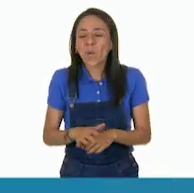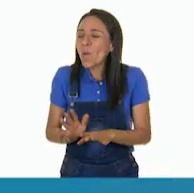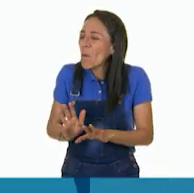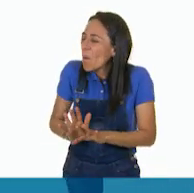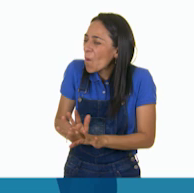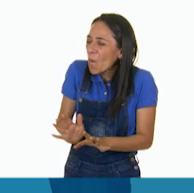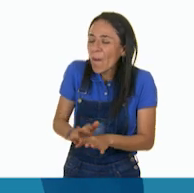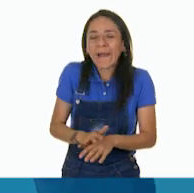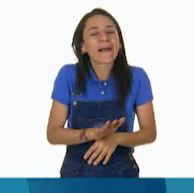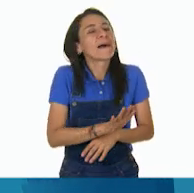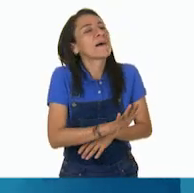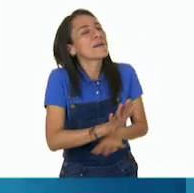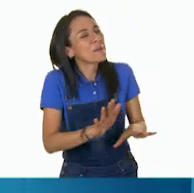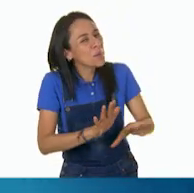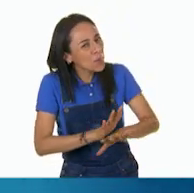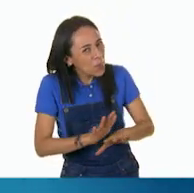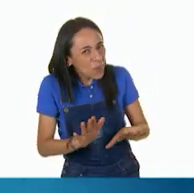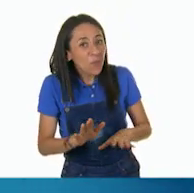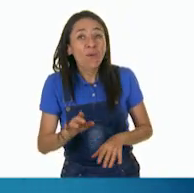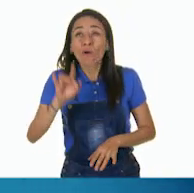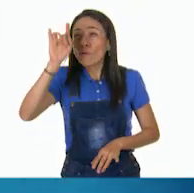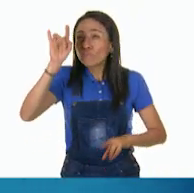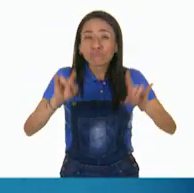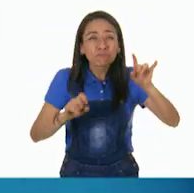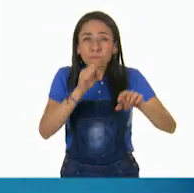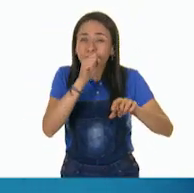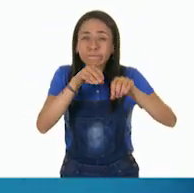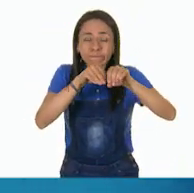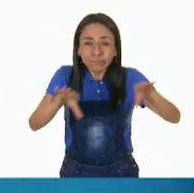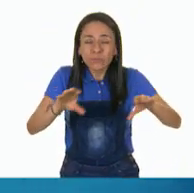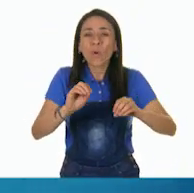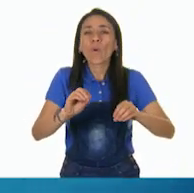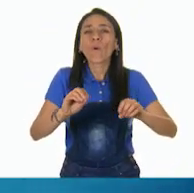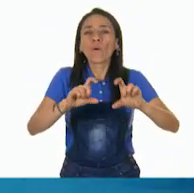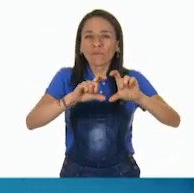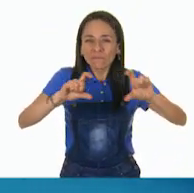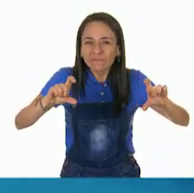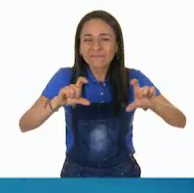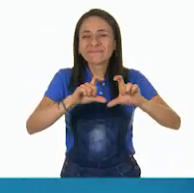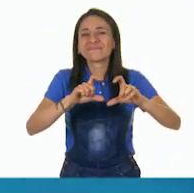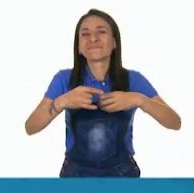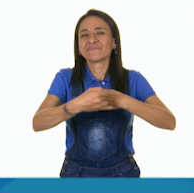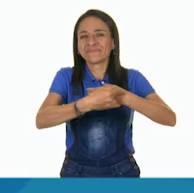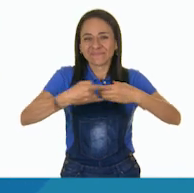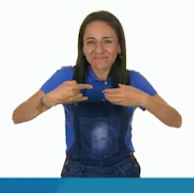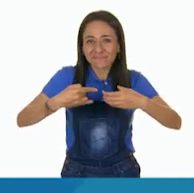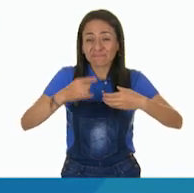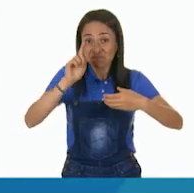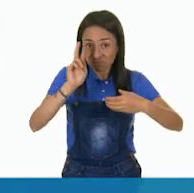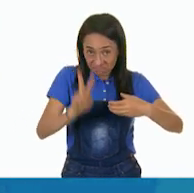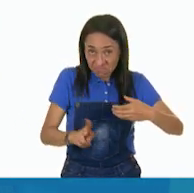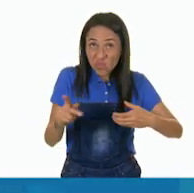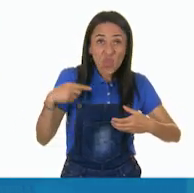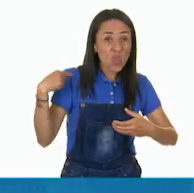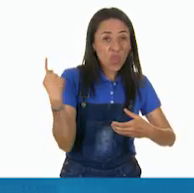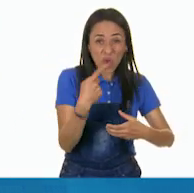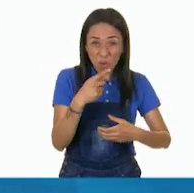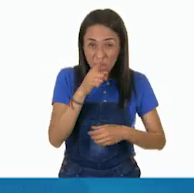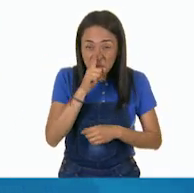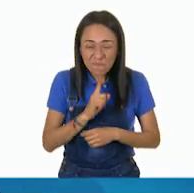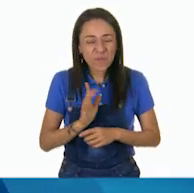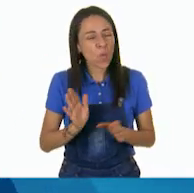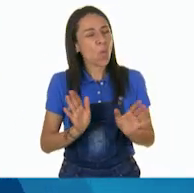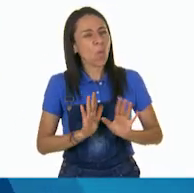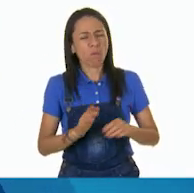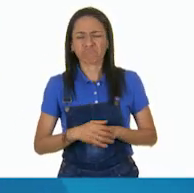no todo lo que dicen los anuncios publicitarios y las etiquetas de los productos es mentira hay que vernos muy bien bonito no